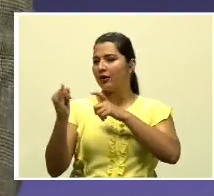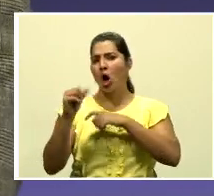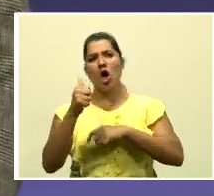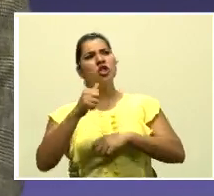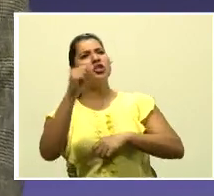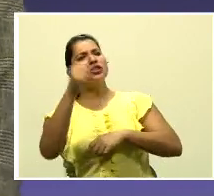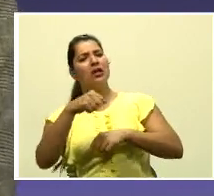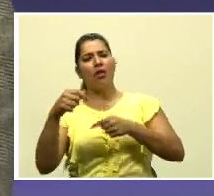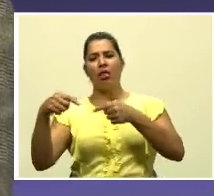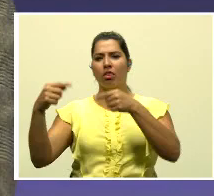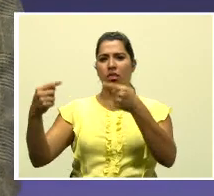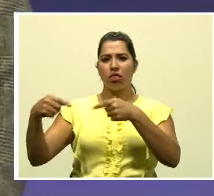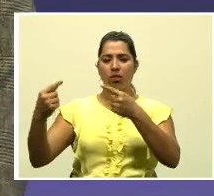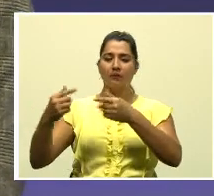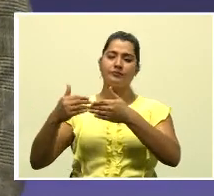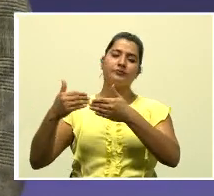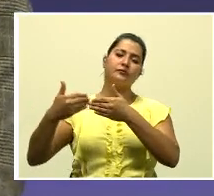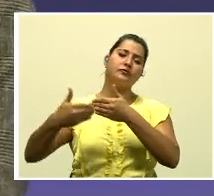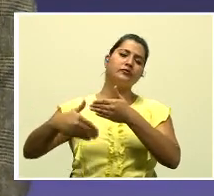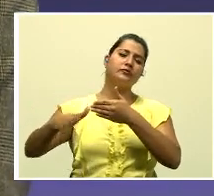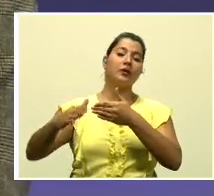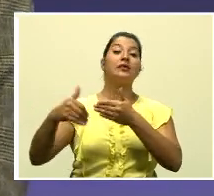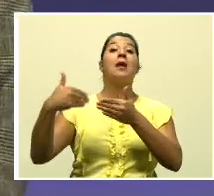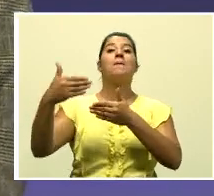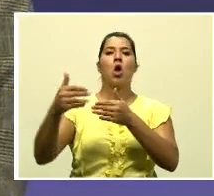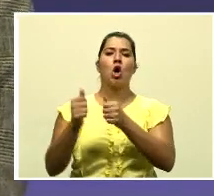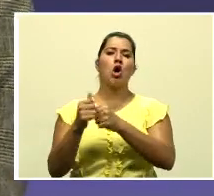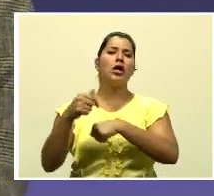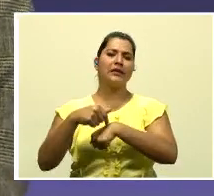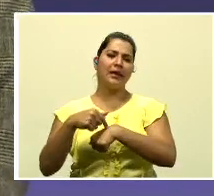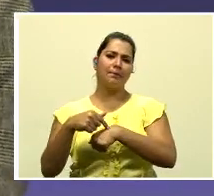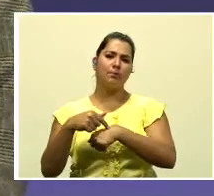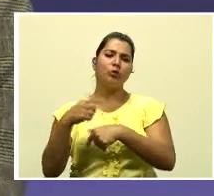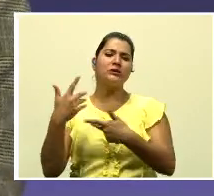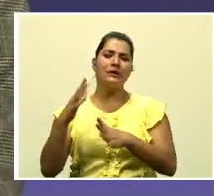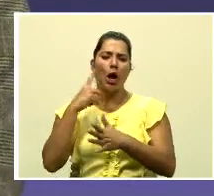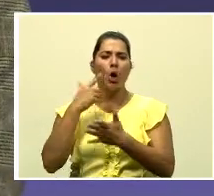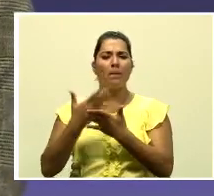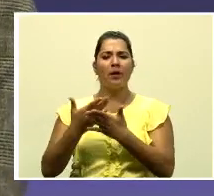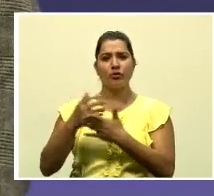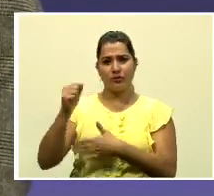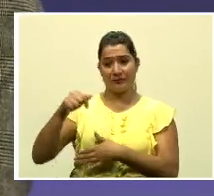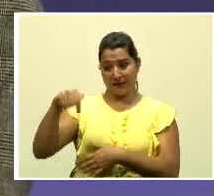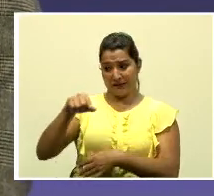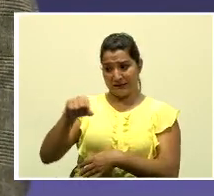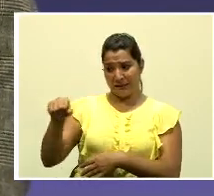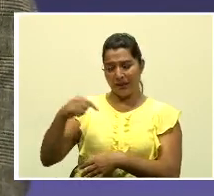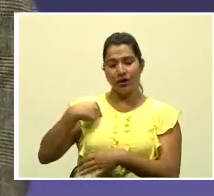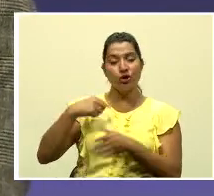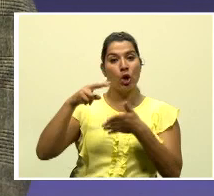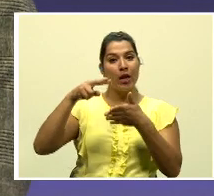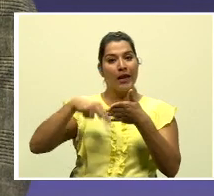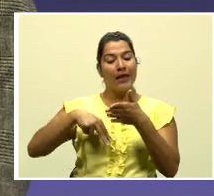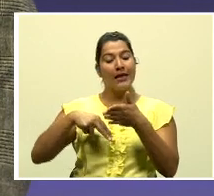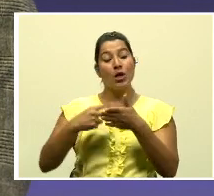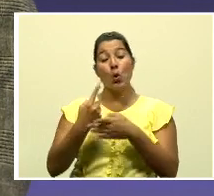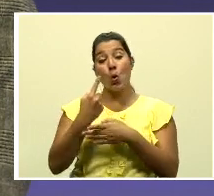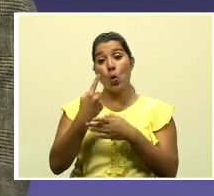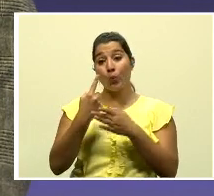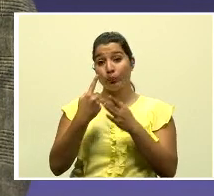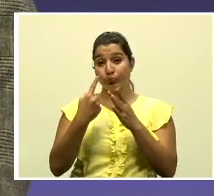con el tiempo se comprobó que sí. Hace poco estuve leyendo, esta semana, salió un